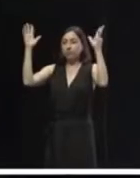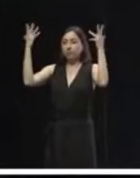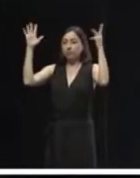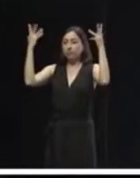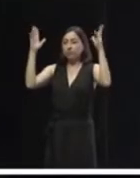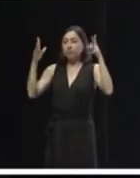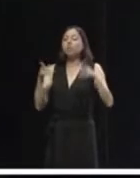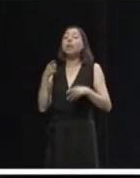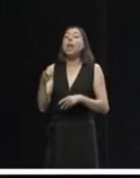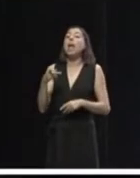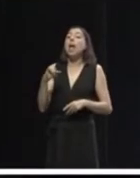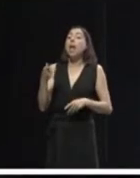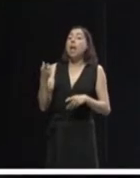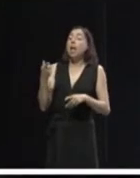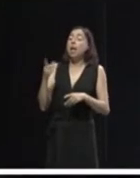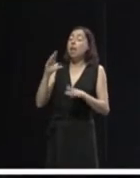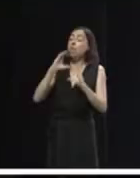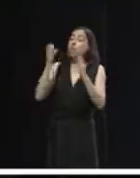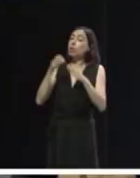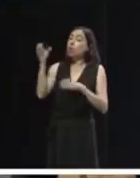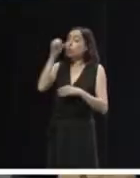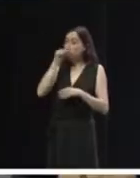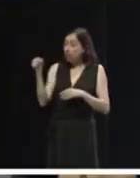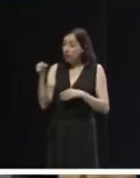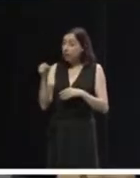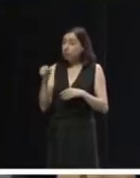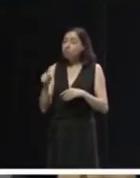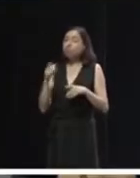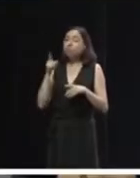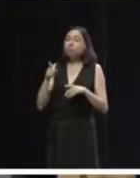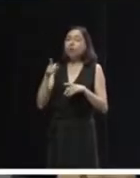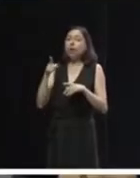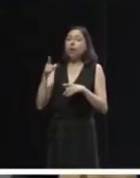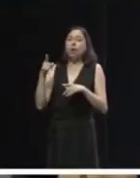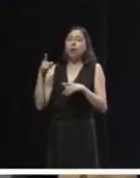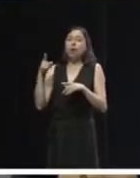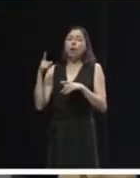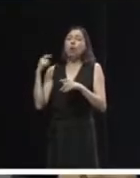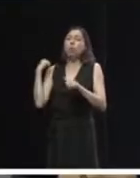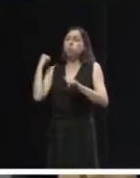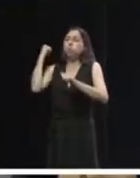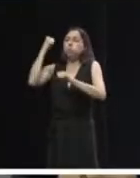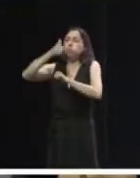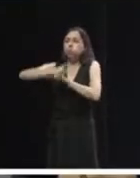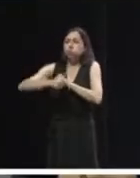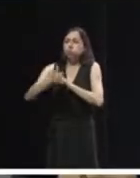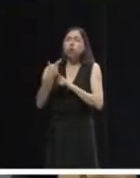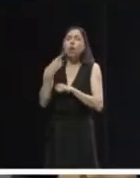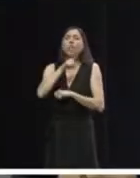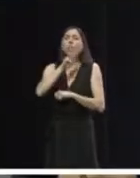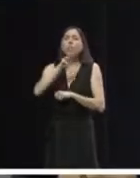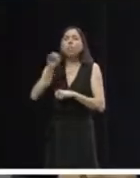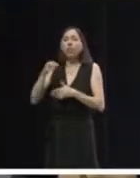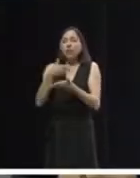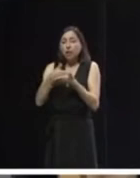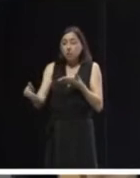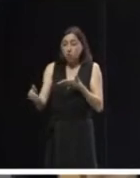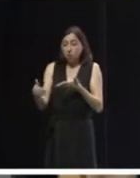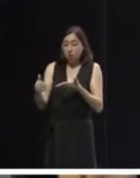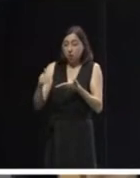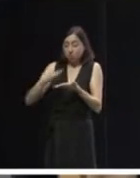El Partido Socialista ha acumulado 130 millones de euros de